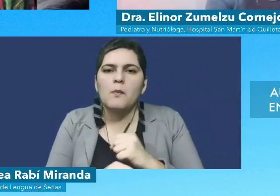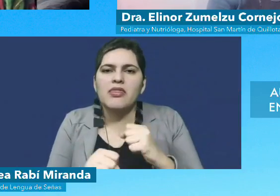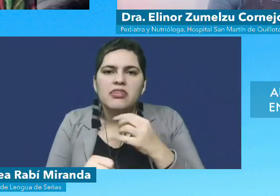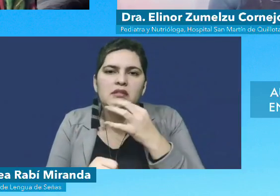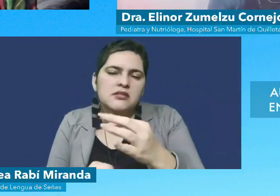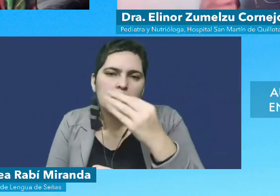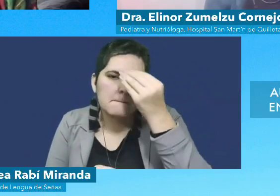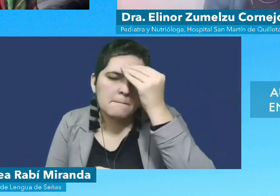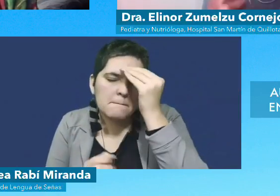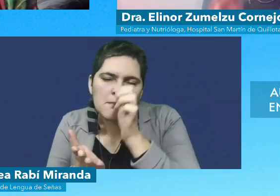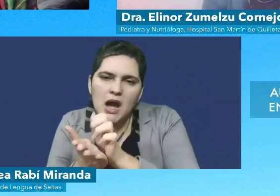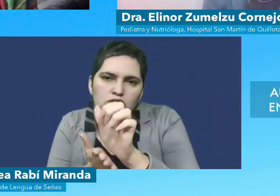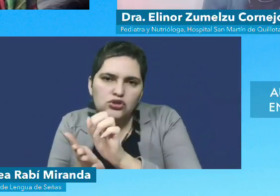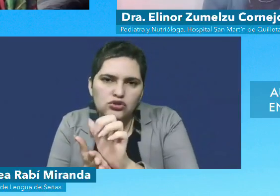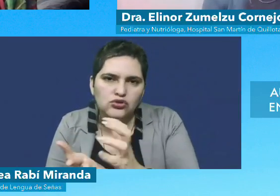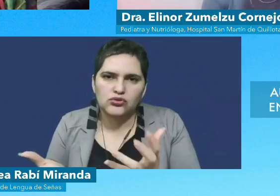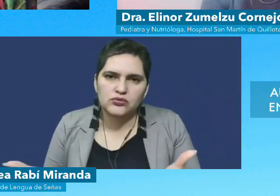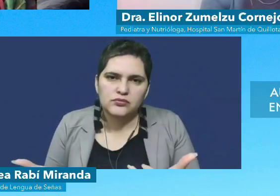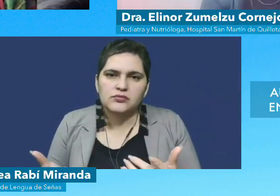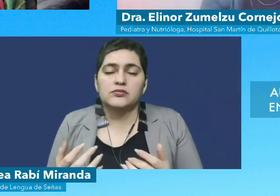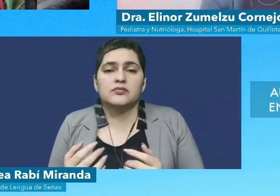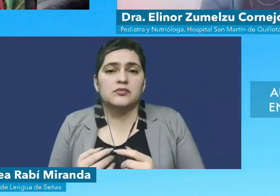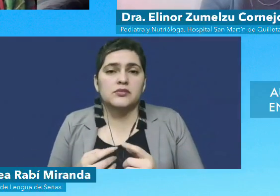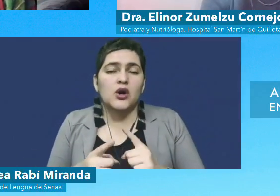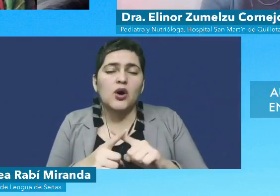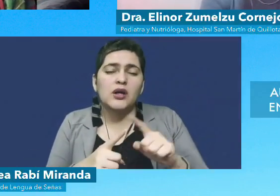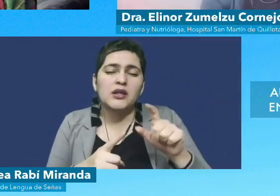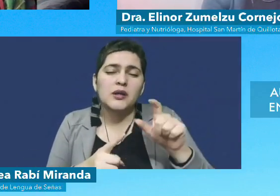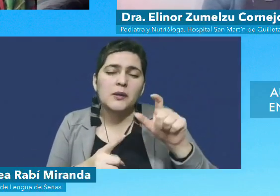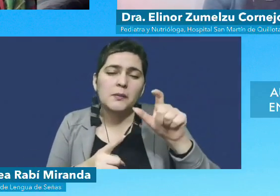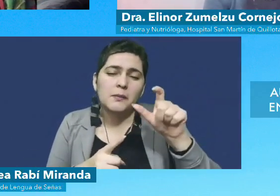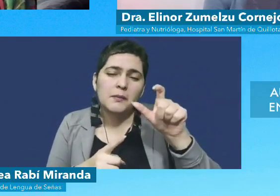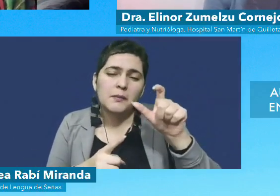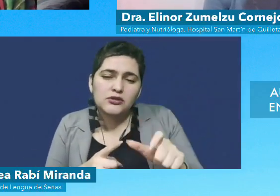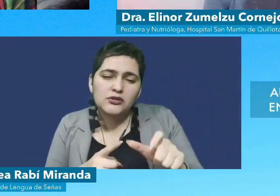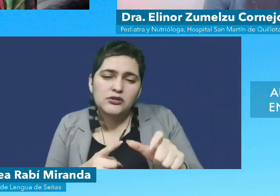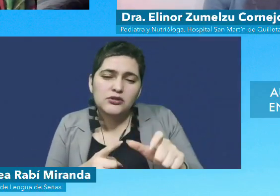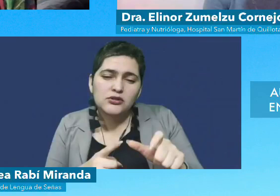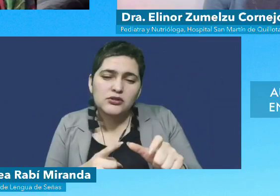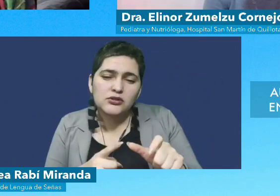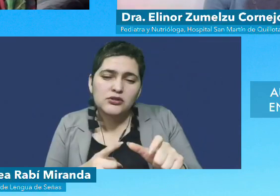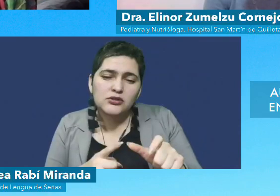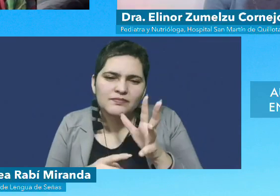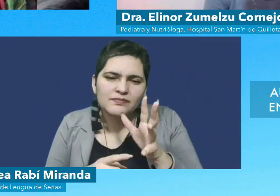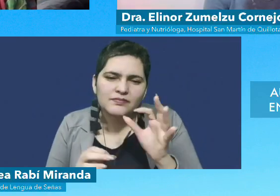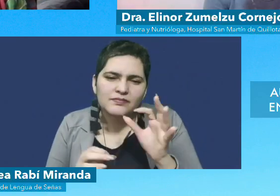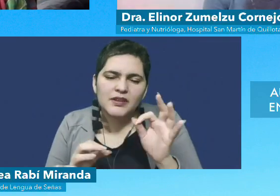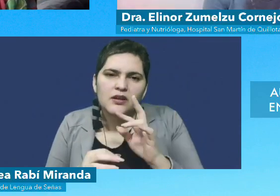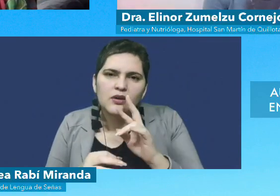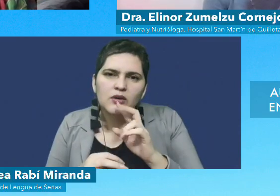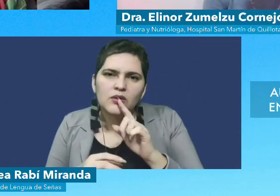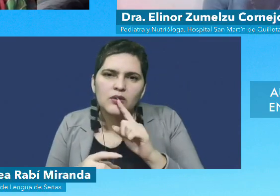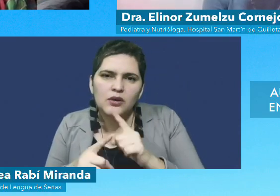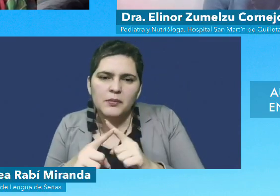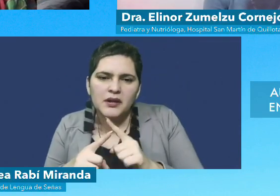que fue otra persona, que no alcancé a ver bien el nombre, pero que decía de lo difícil que